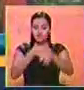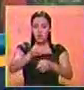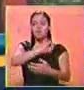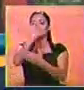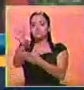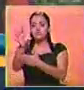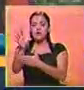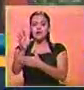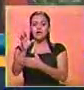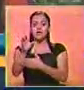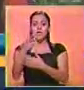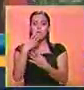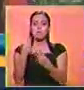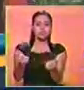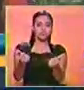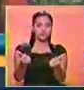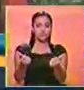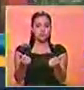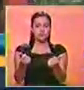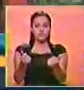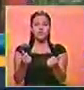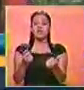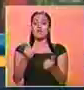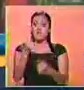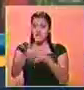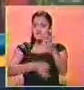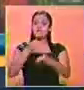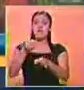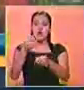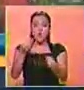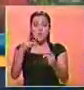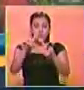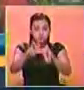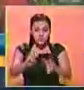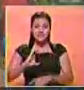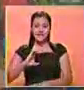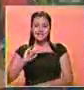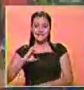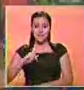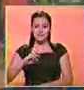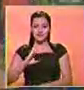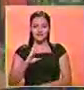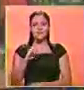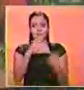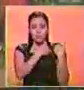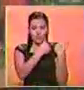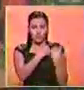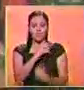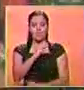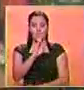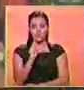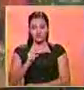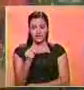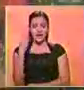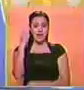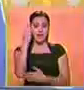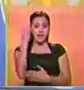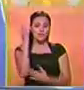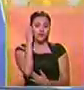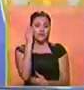las víctimas para la desaparición forzada están sometidas a experticias en el CICPC. Desde el estado Lara, Lirio Pérez,